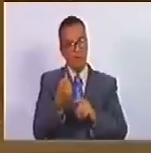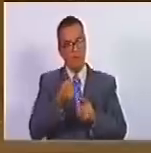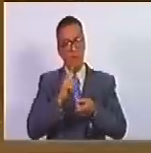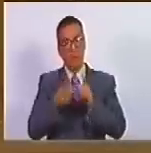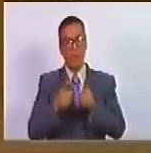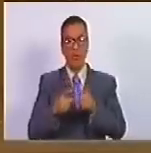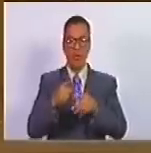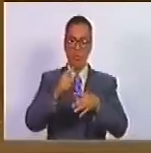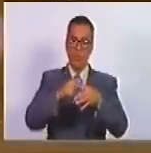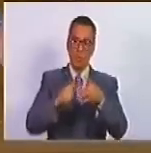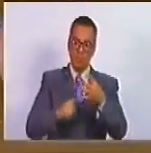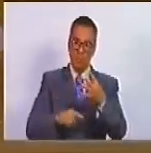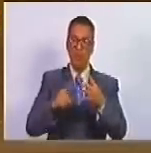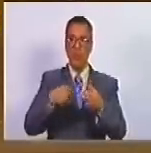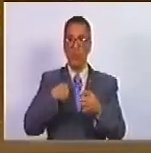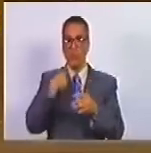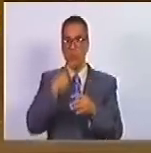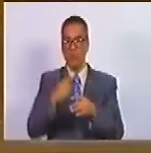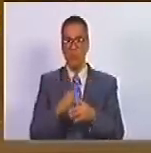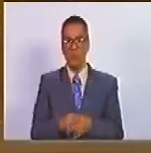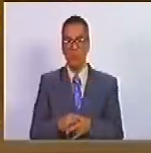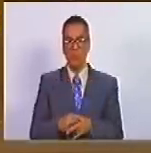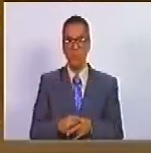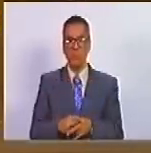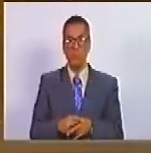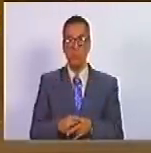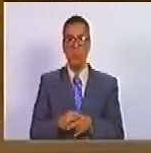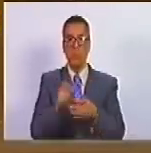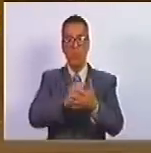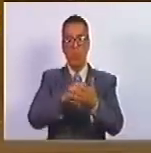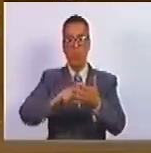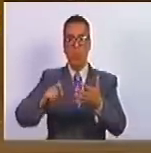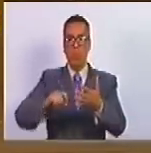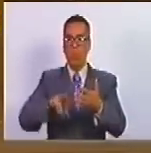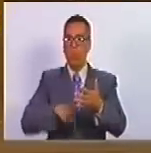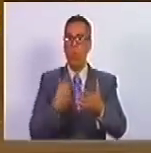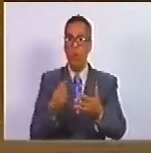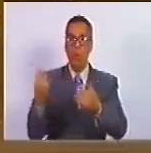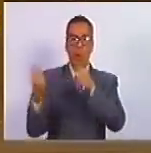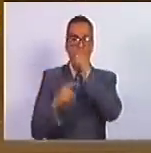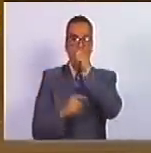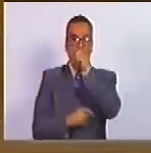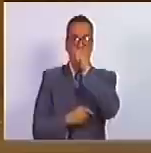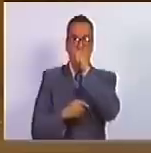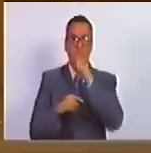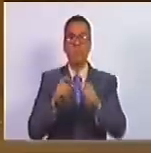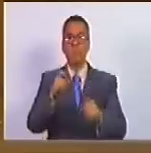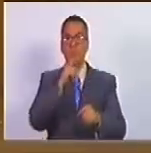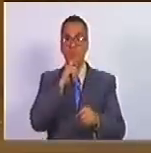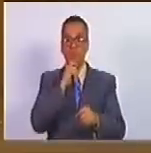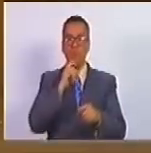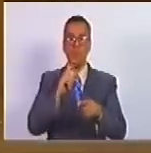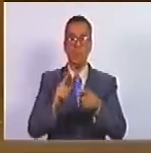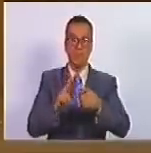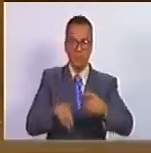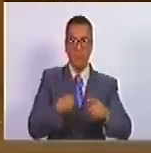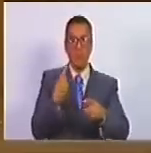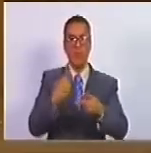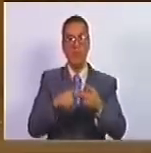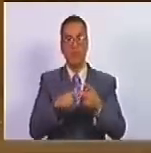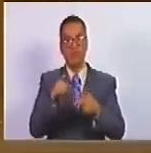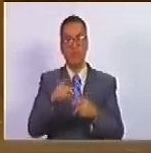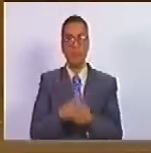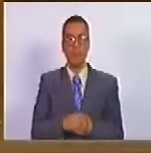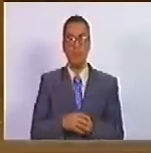algunos factores que ellos manifiestan en las cartas que nos han enviado, que a lo mejor han dificultado de alguna manera las